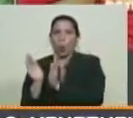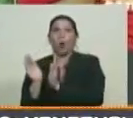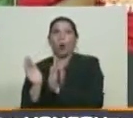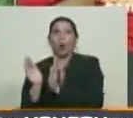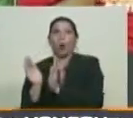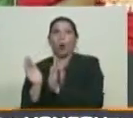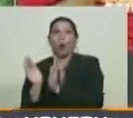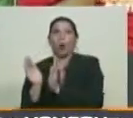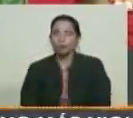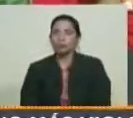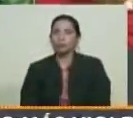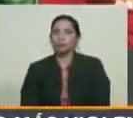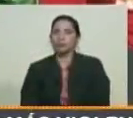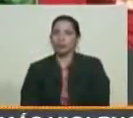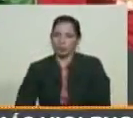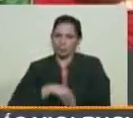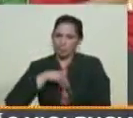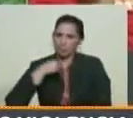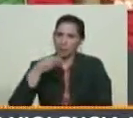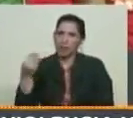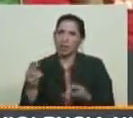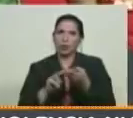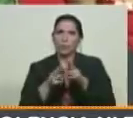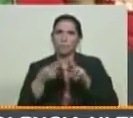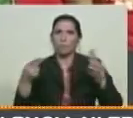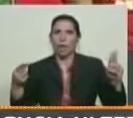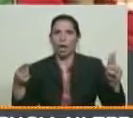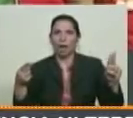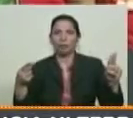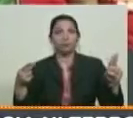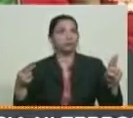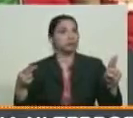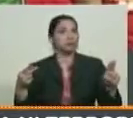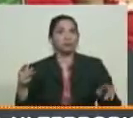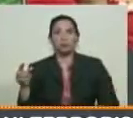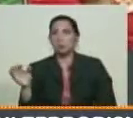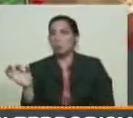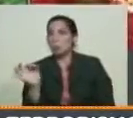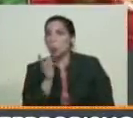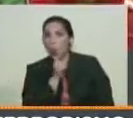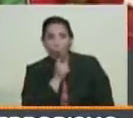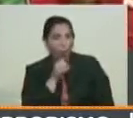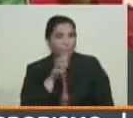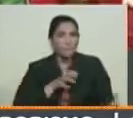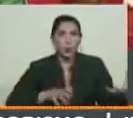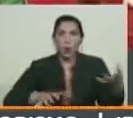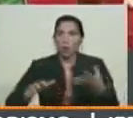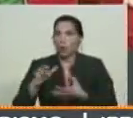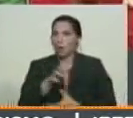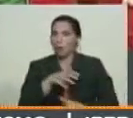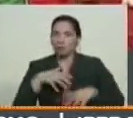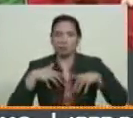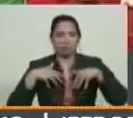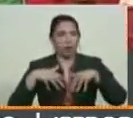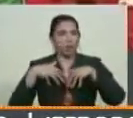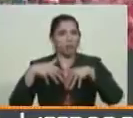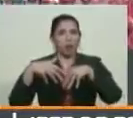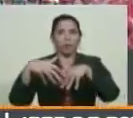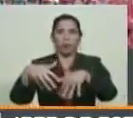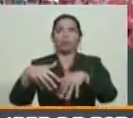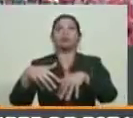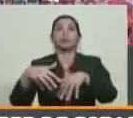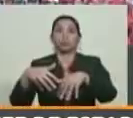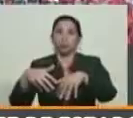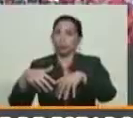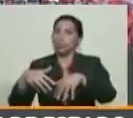tanta espíritu de paz, ni un solo incidente en todo el trayecto. El chavismo marcha y marcha